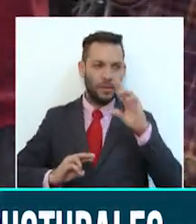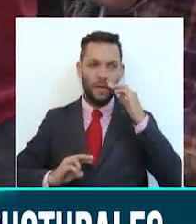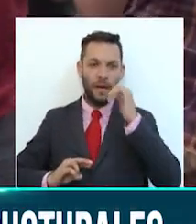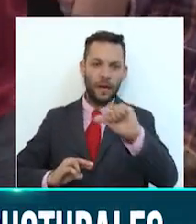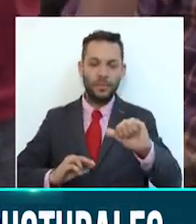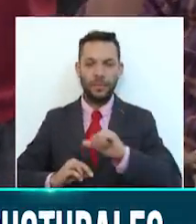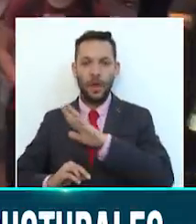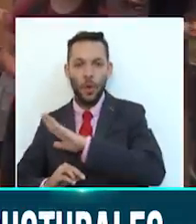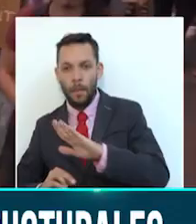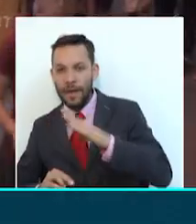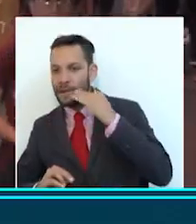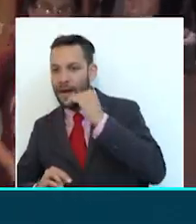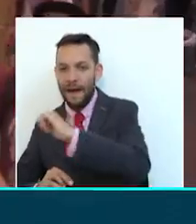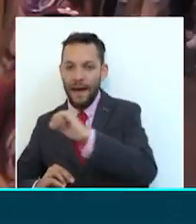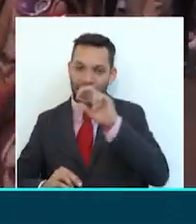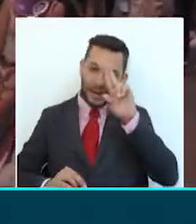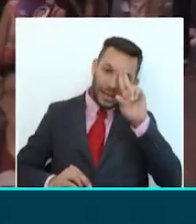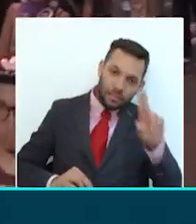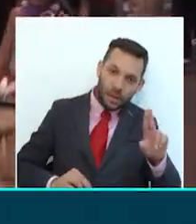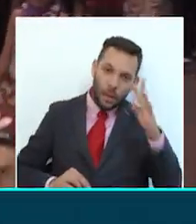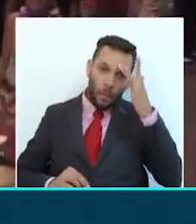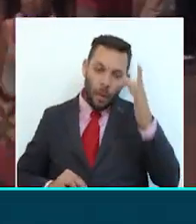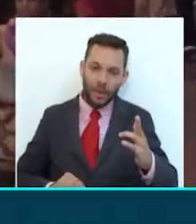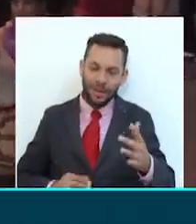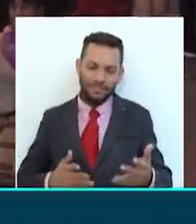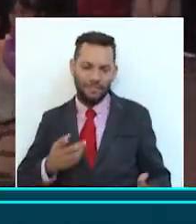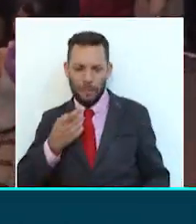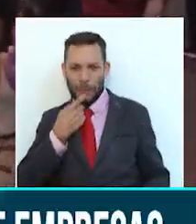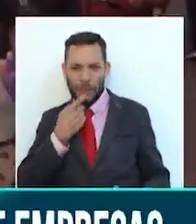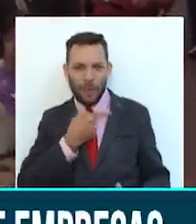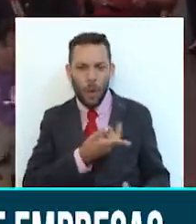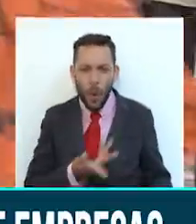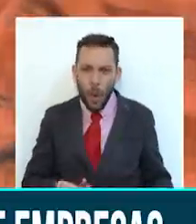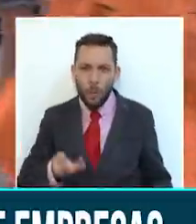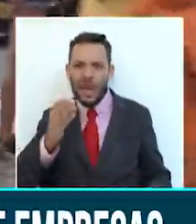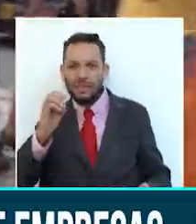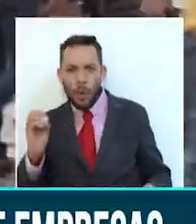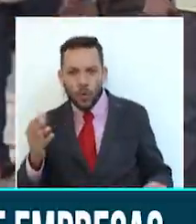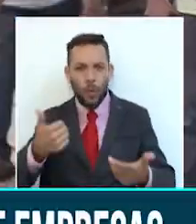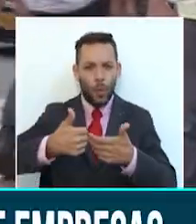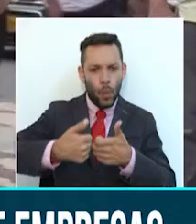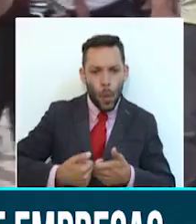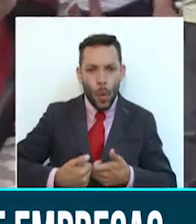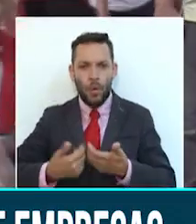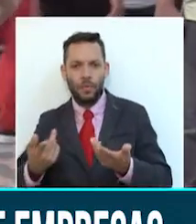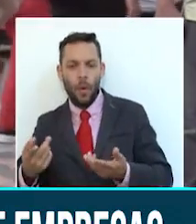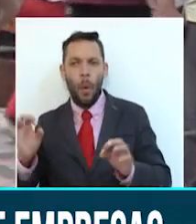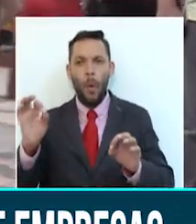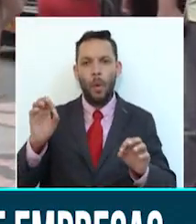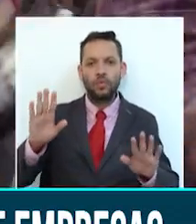violencia de la mujer, porque eso es injusto que los esposos, el mismo